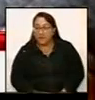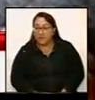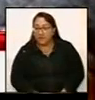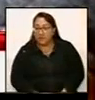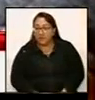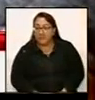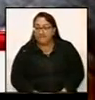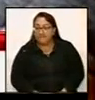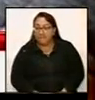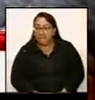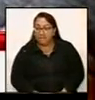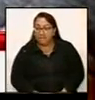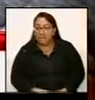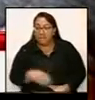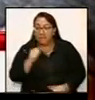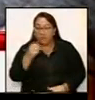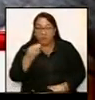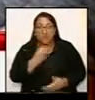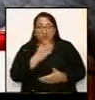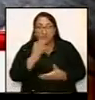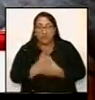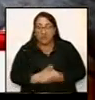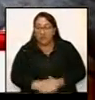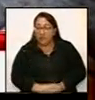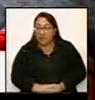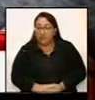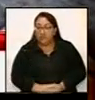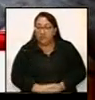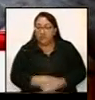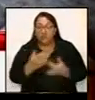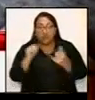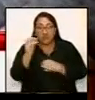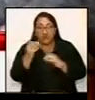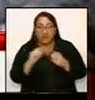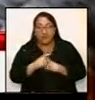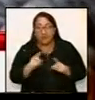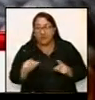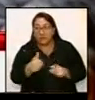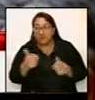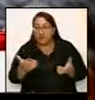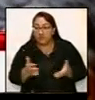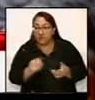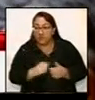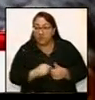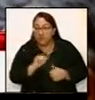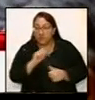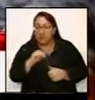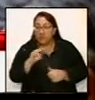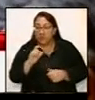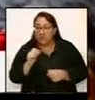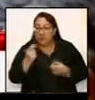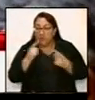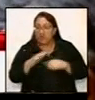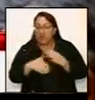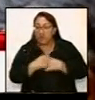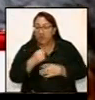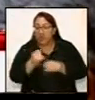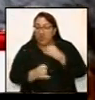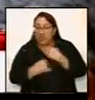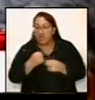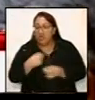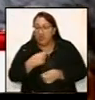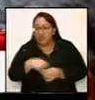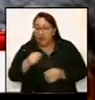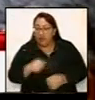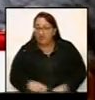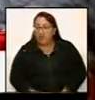ellos, porque realmente sí hay problemas de rendición de cuentas. Otra cosa es la inmunidad de acuerdos internacionales que hemos